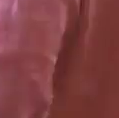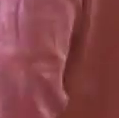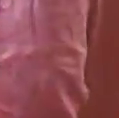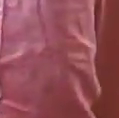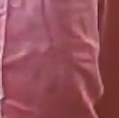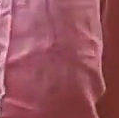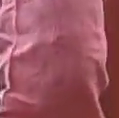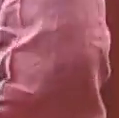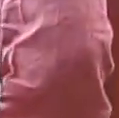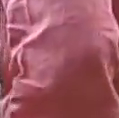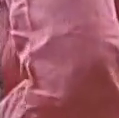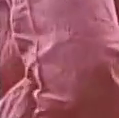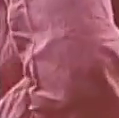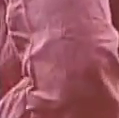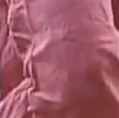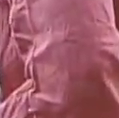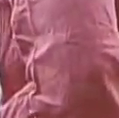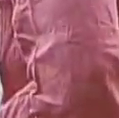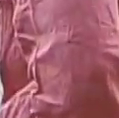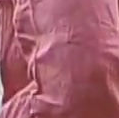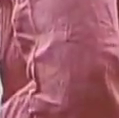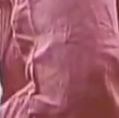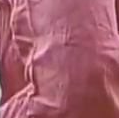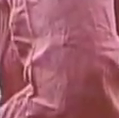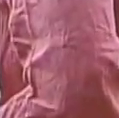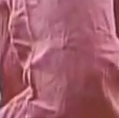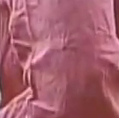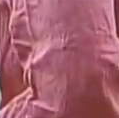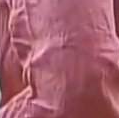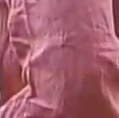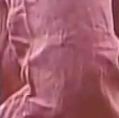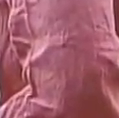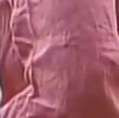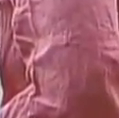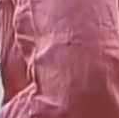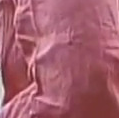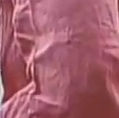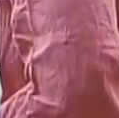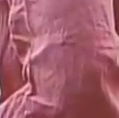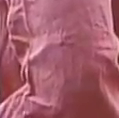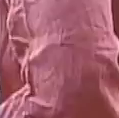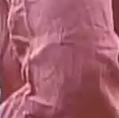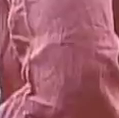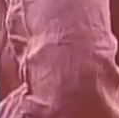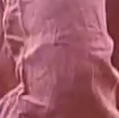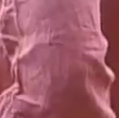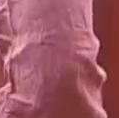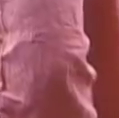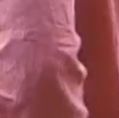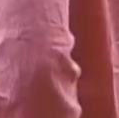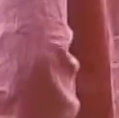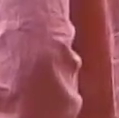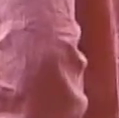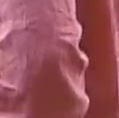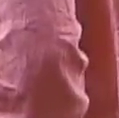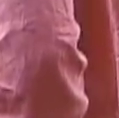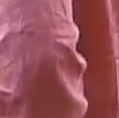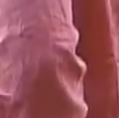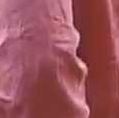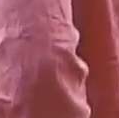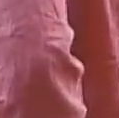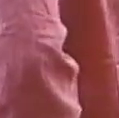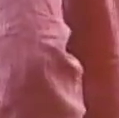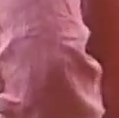en el Centro Industrial Tiuna con el objetivo de instalar, junto al presidente de la República Bolivariana de Venezuela, que ya podemos